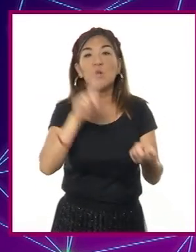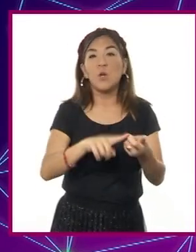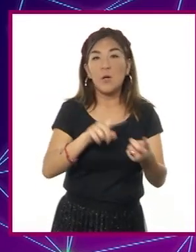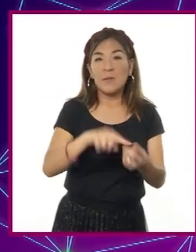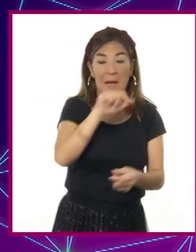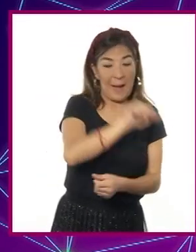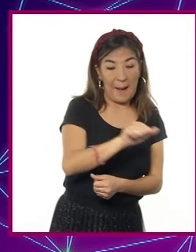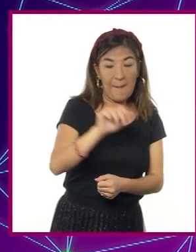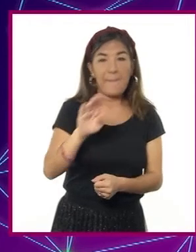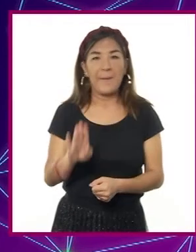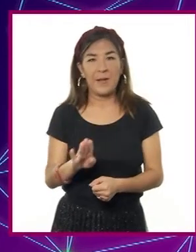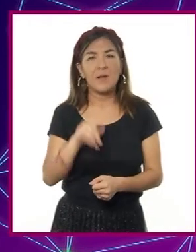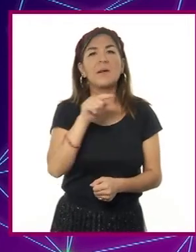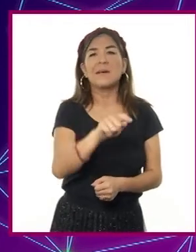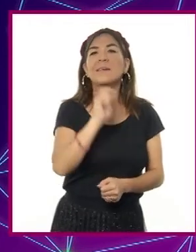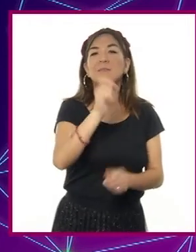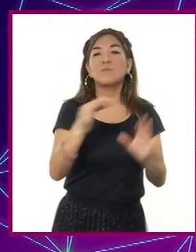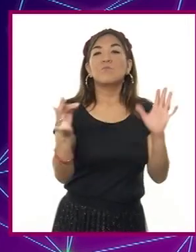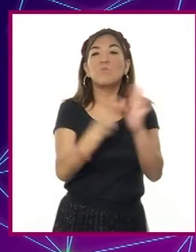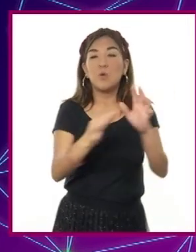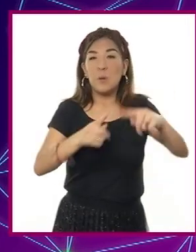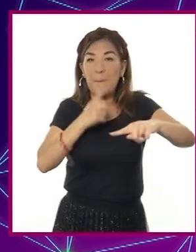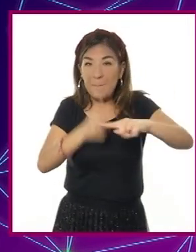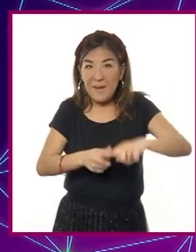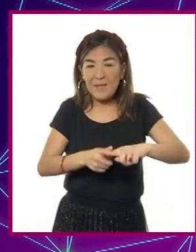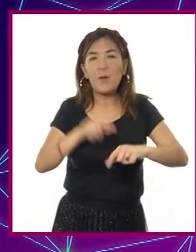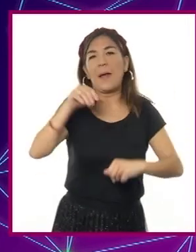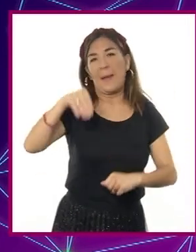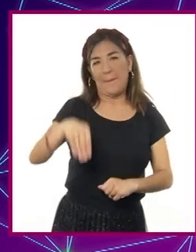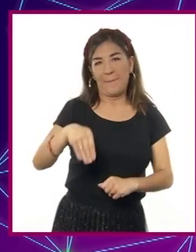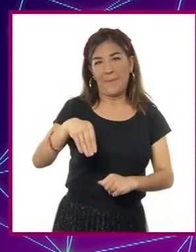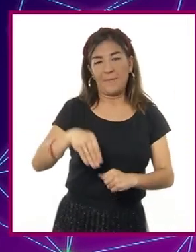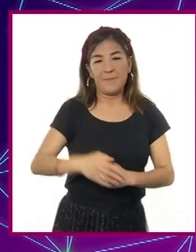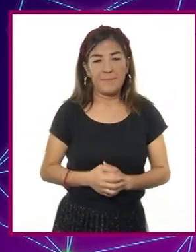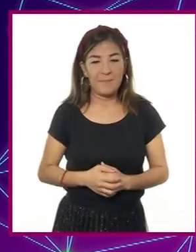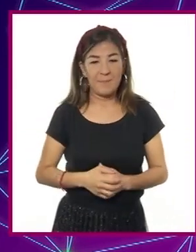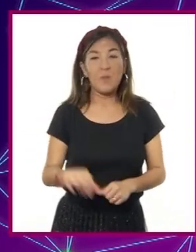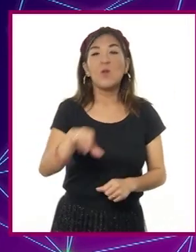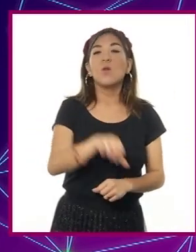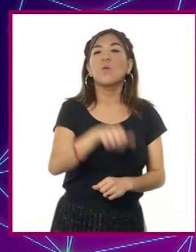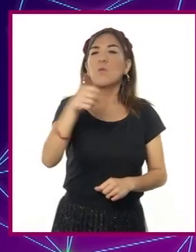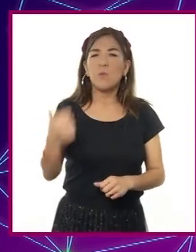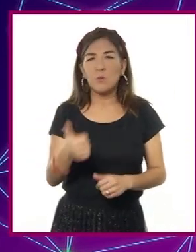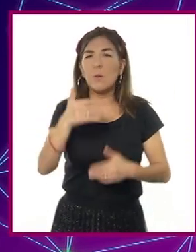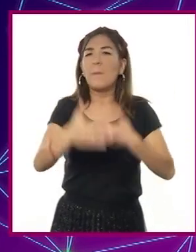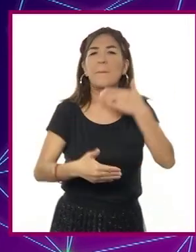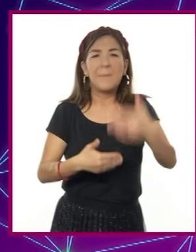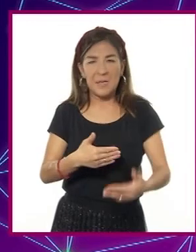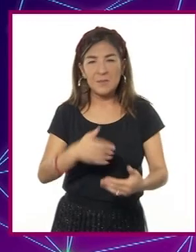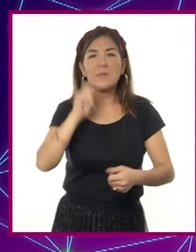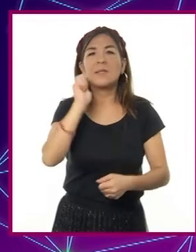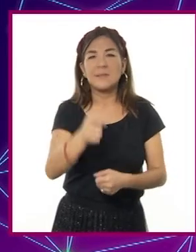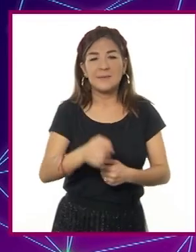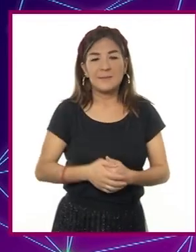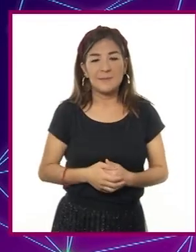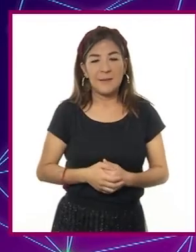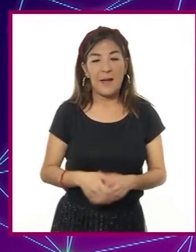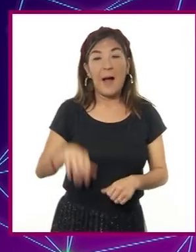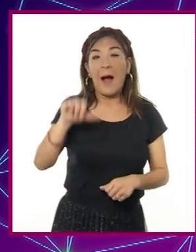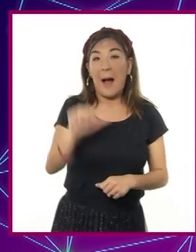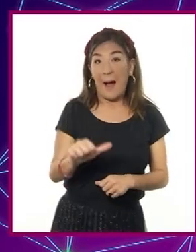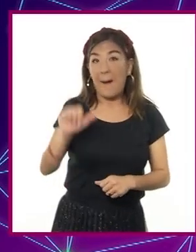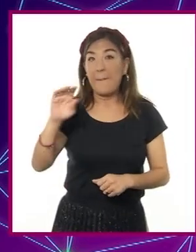segmento AB, que es el punto medio M. El siguiente paso es prolongar el segmento